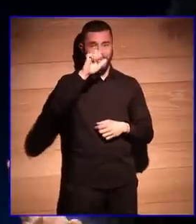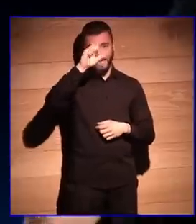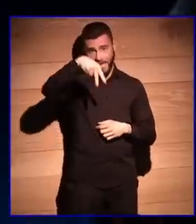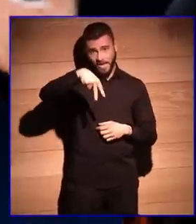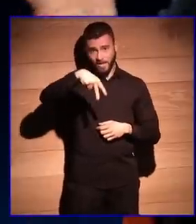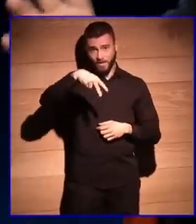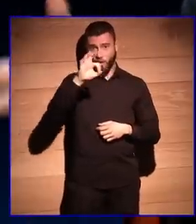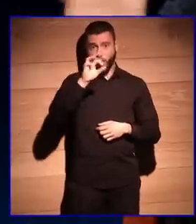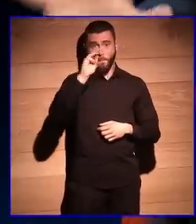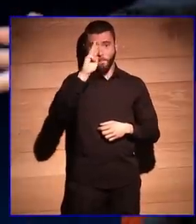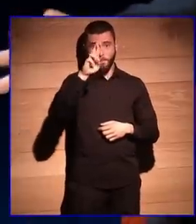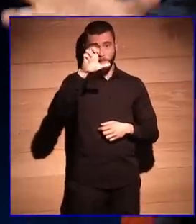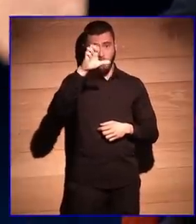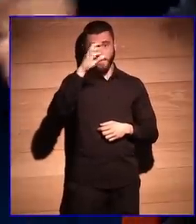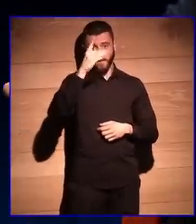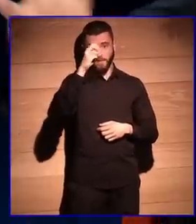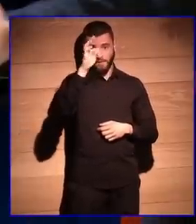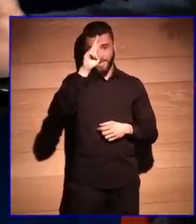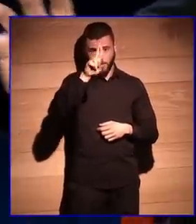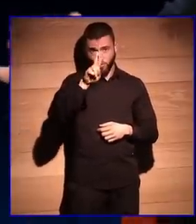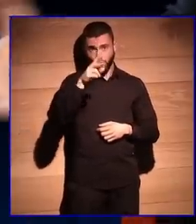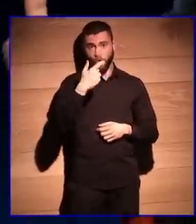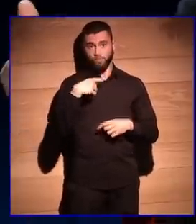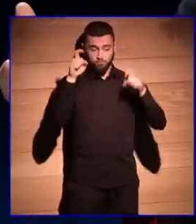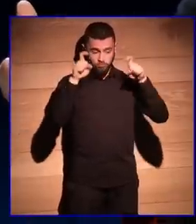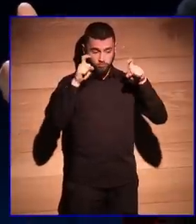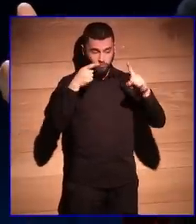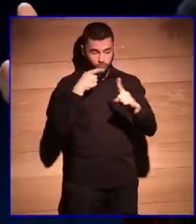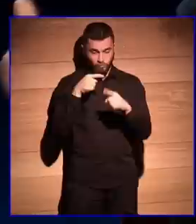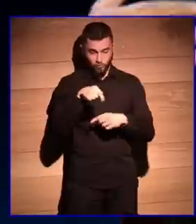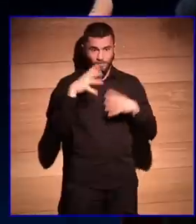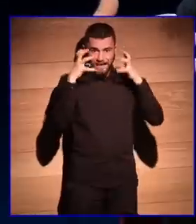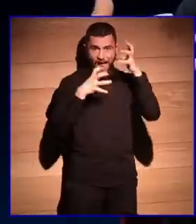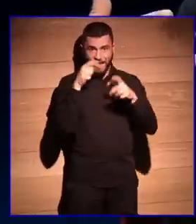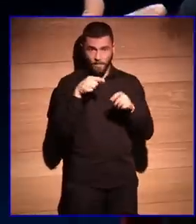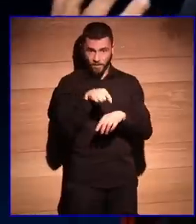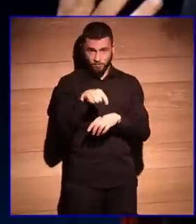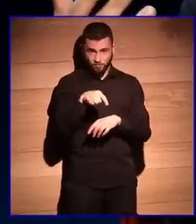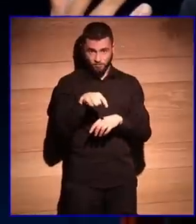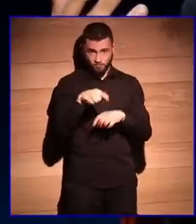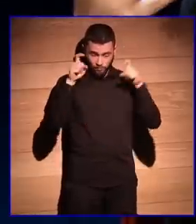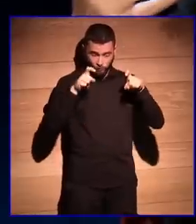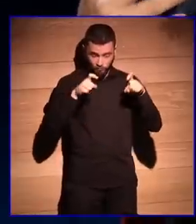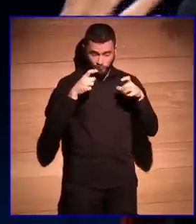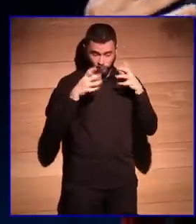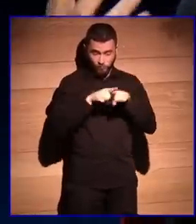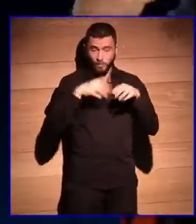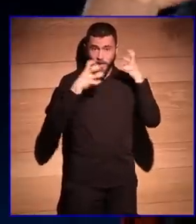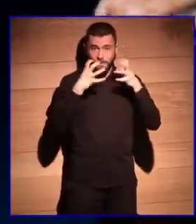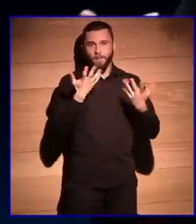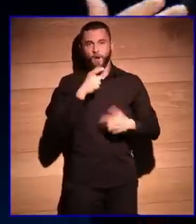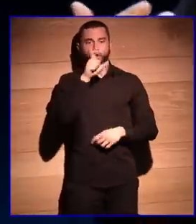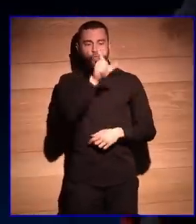de un predator, pues también han sido educados para eso, tienen una pulsión animal, pero un ser humano sí tiene la obligación moral